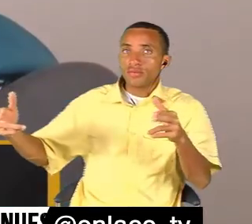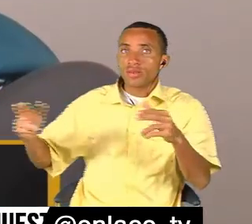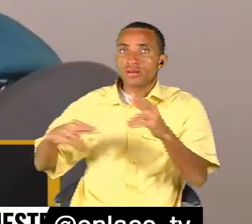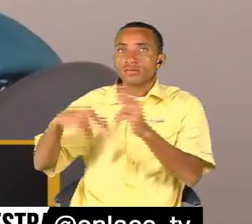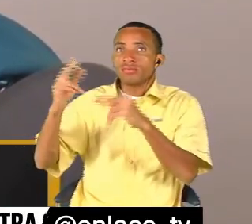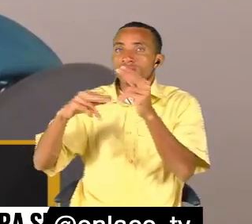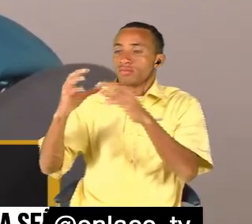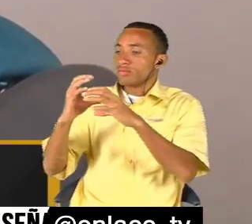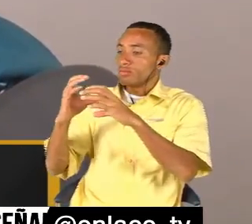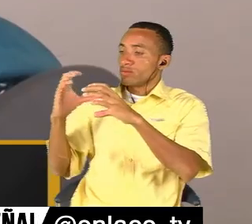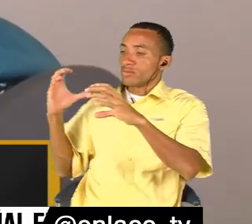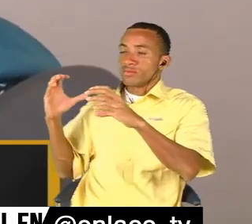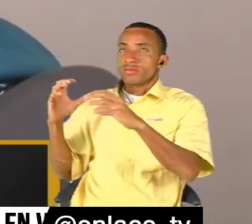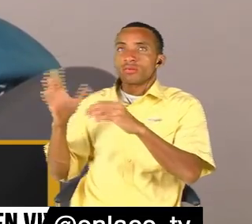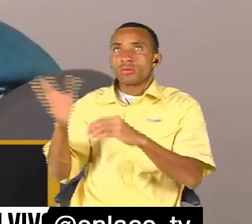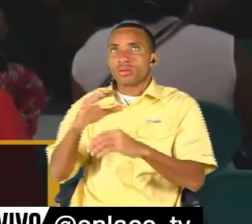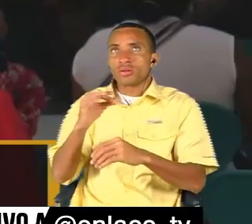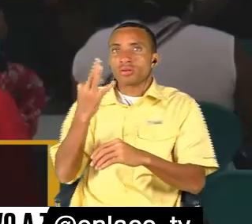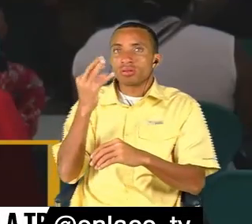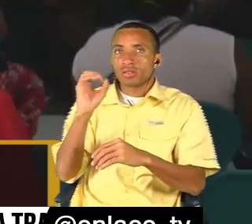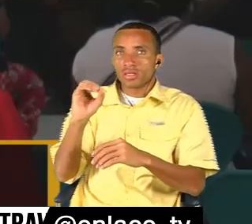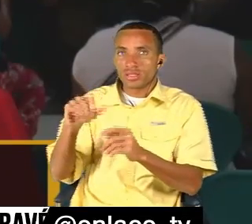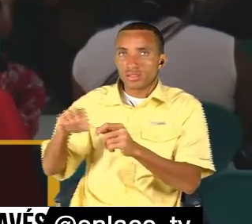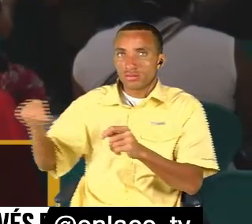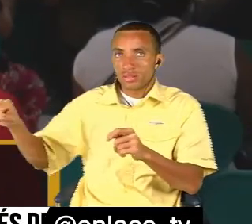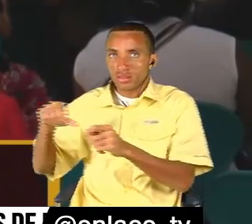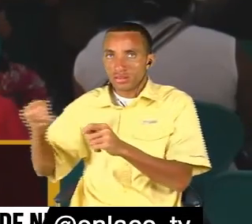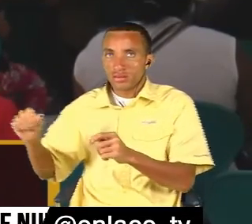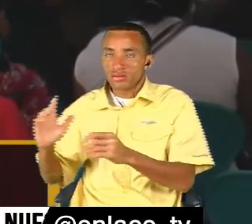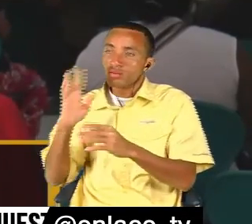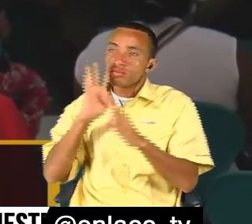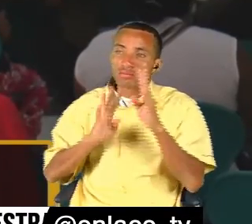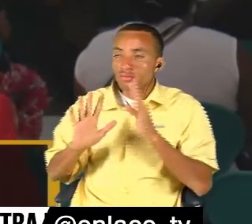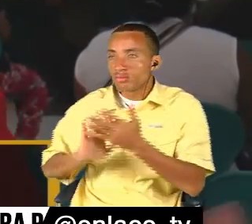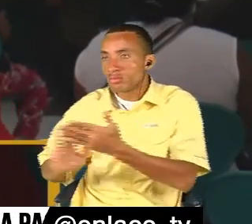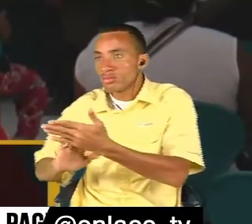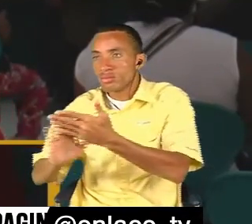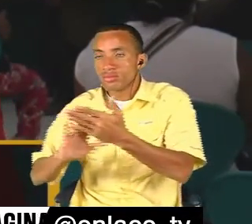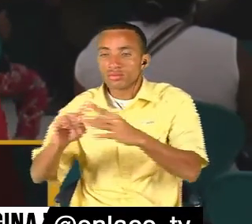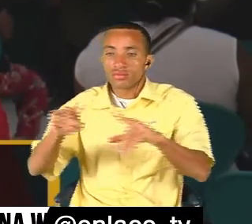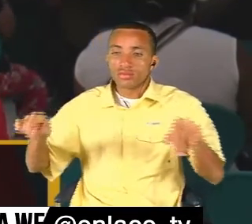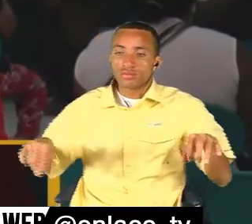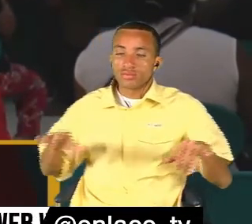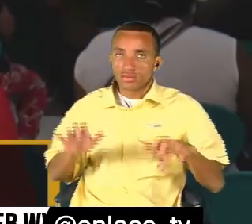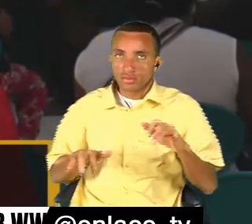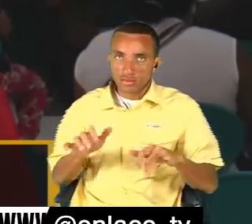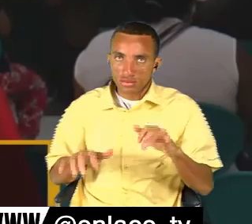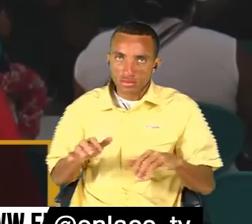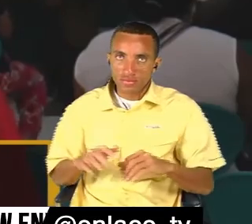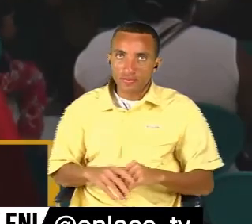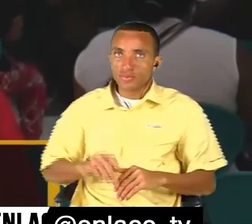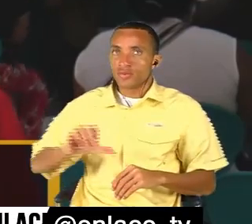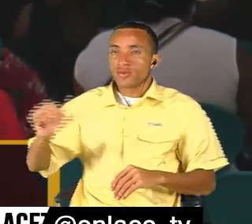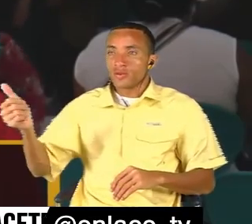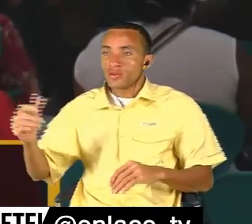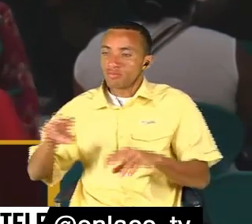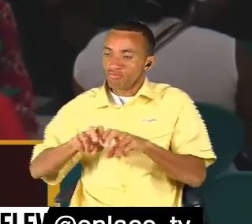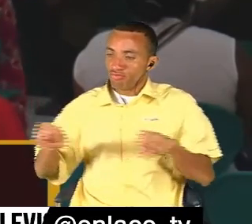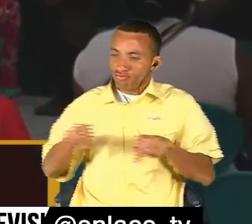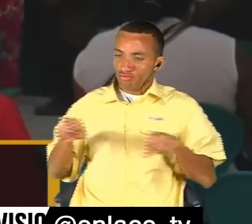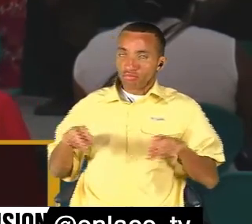hacia el fondo de unos 30 metros, se le va a hacer una adecuación mucho mejor a la oficina, van a haber muchas más sillas para